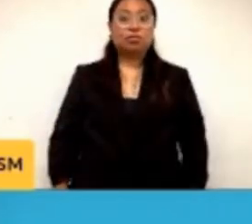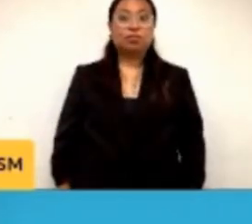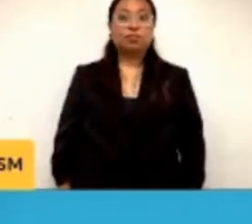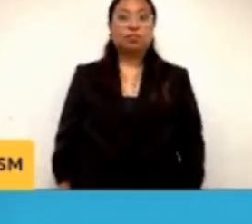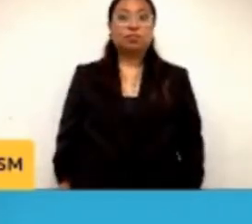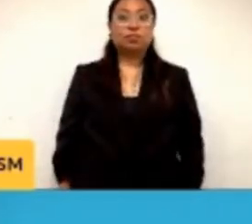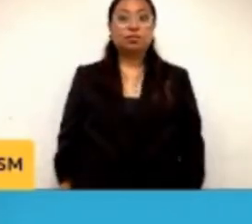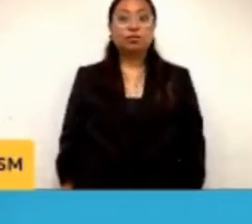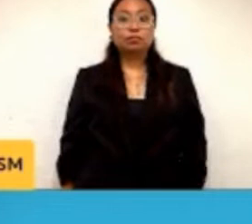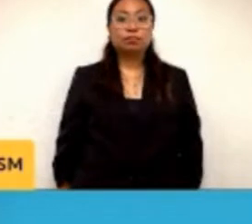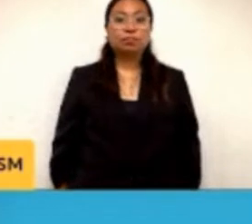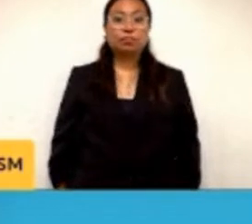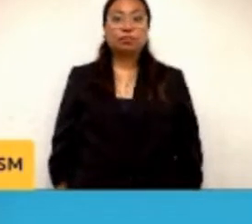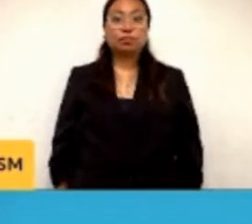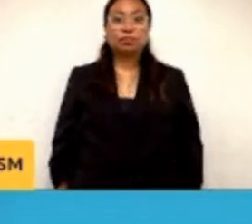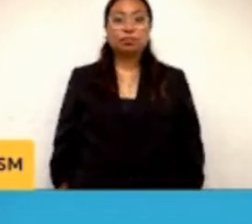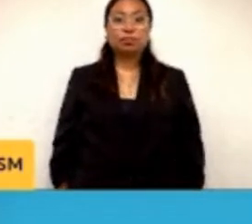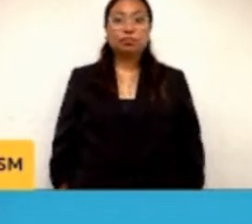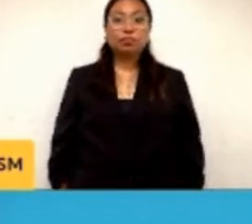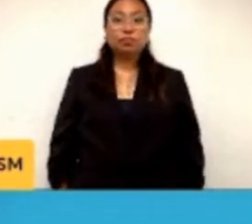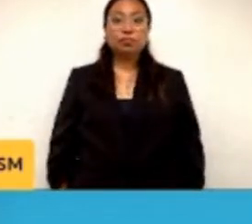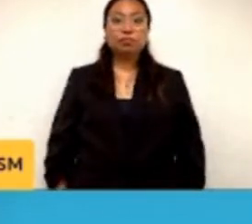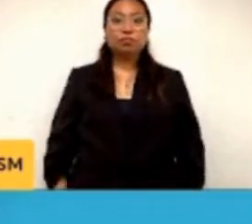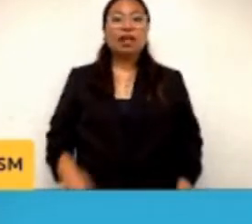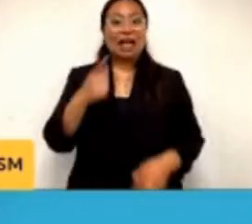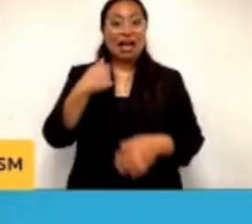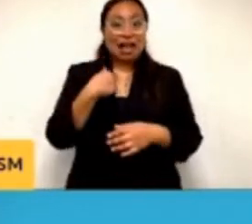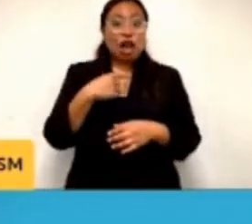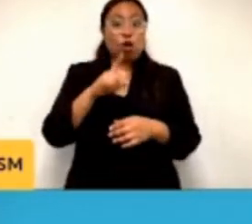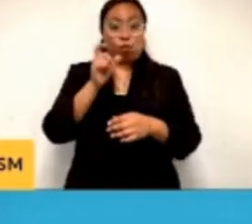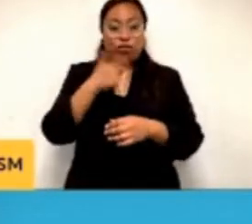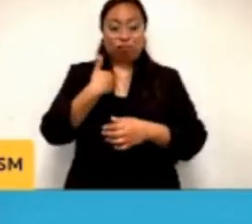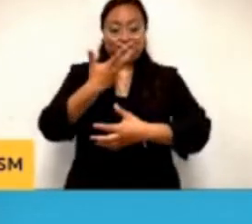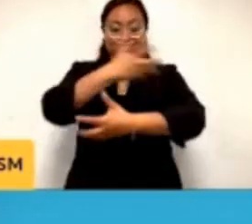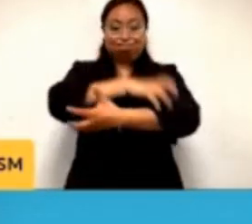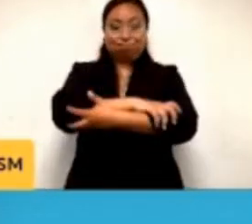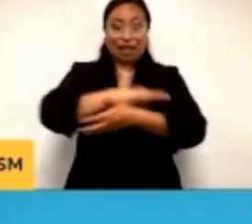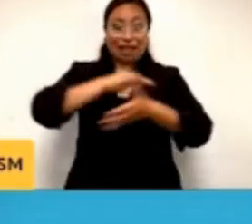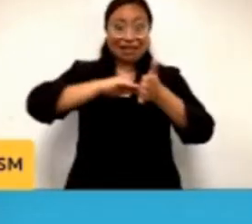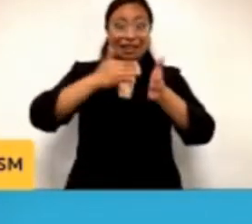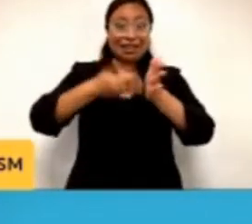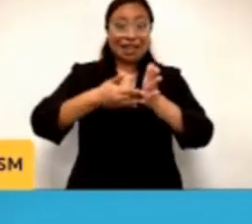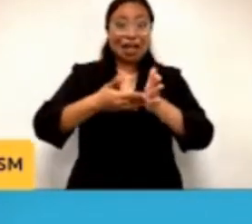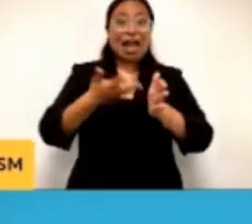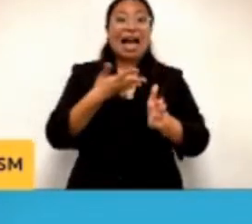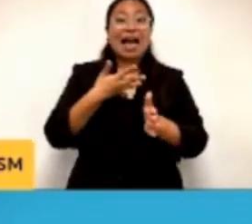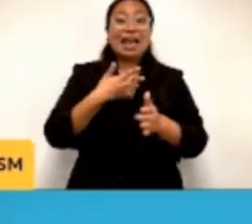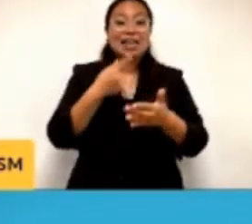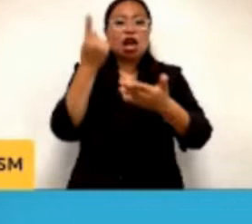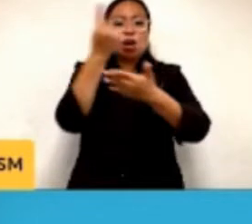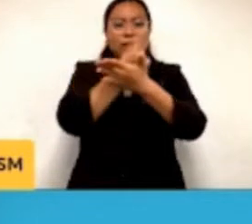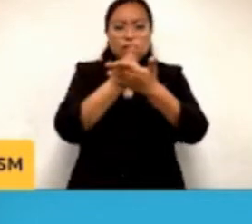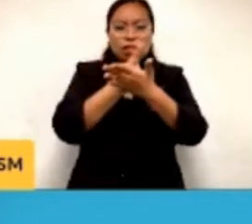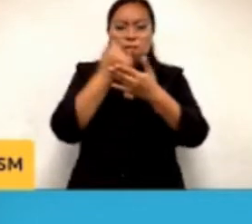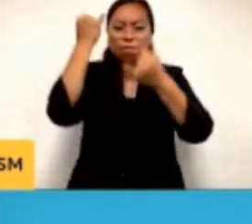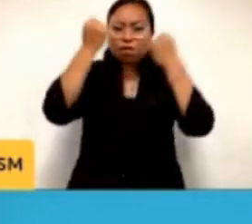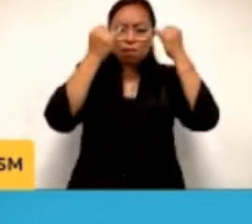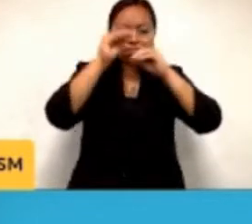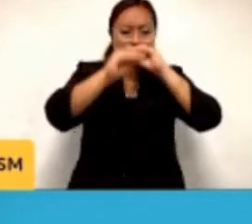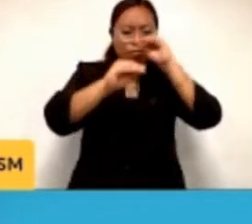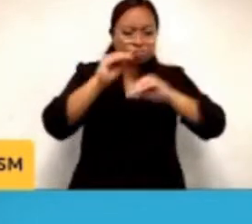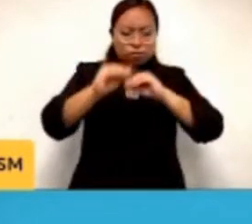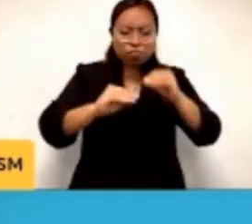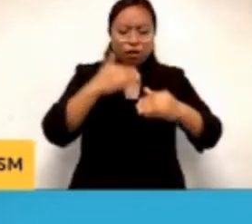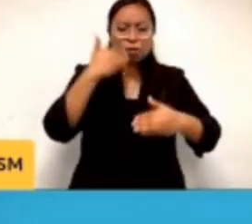El networking estratégico es por diseño, no por defecto. Es decir,